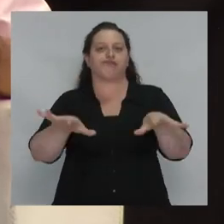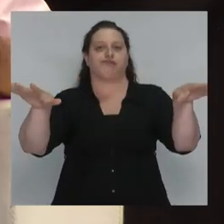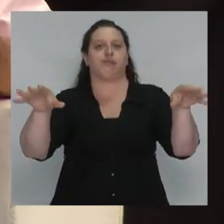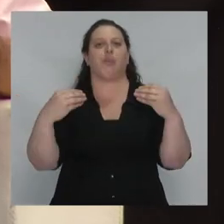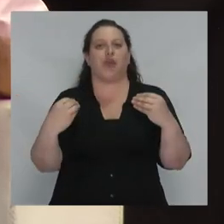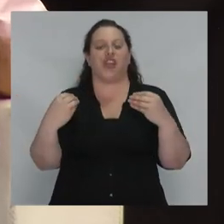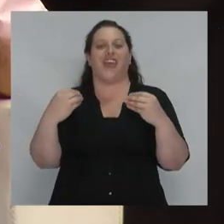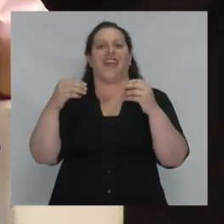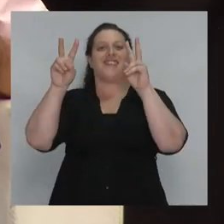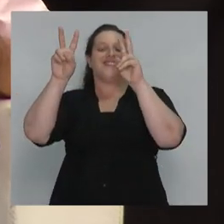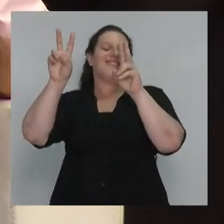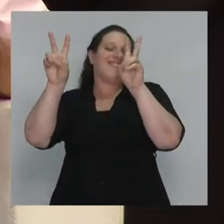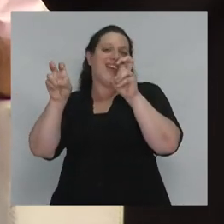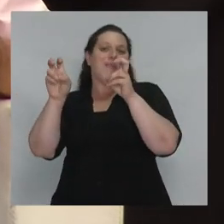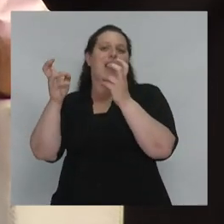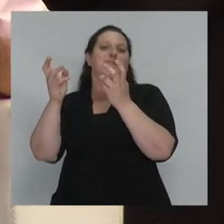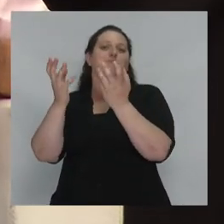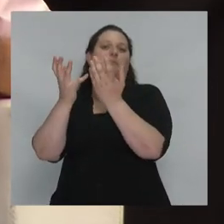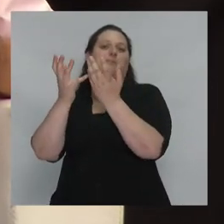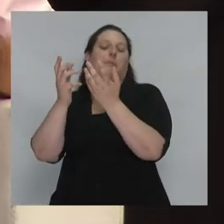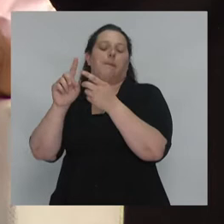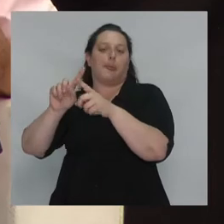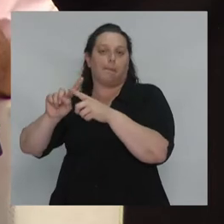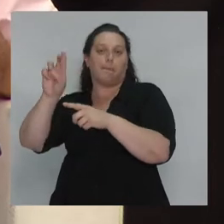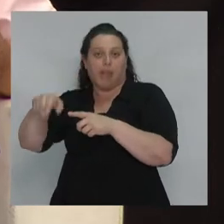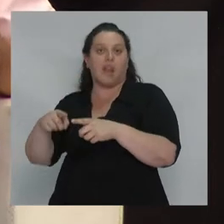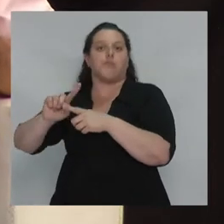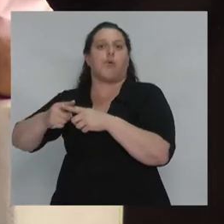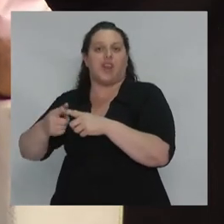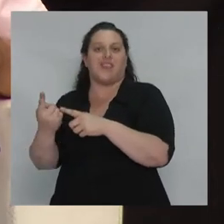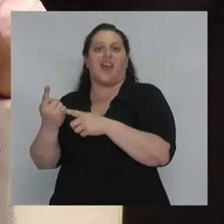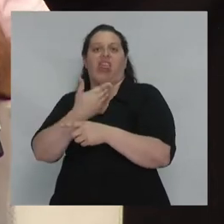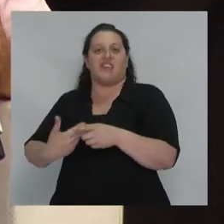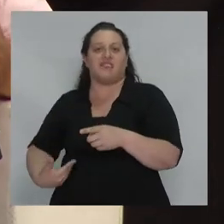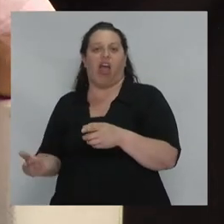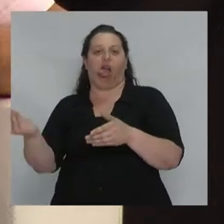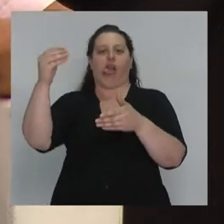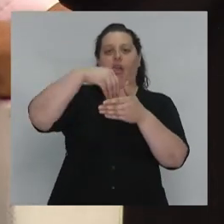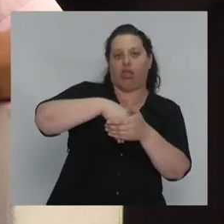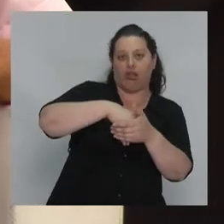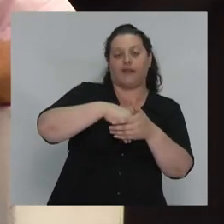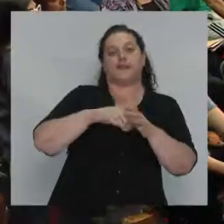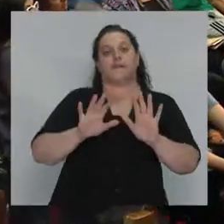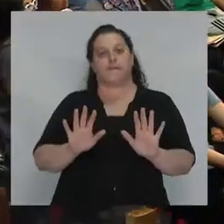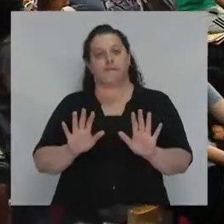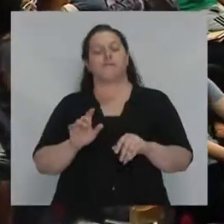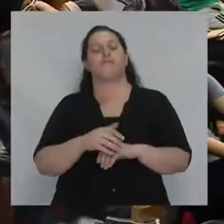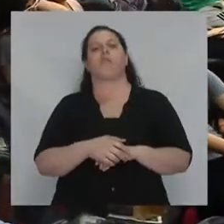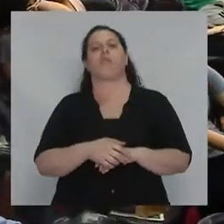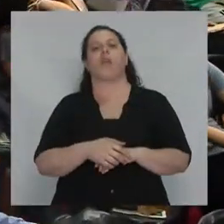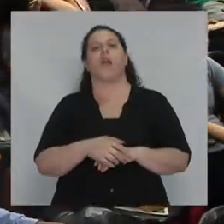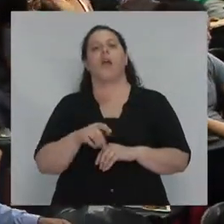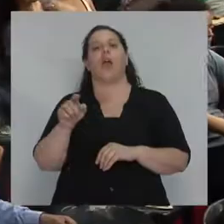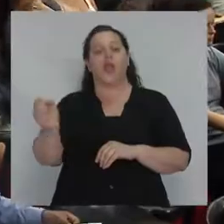los estados liberales. Cuando comenzamos a que lo importante no era hacer